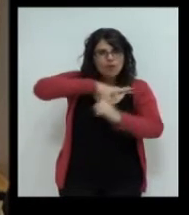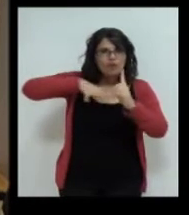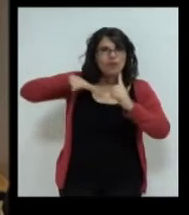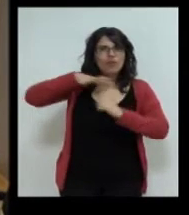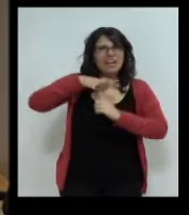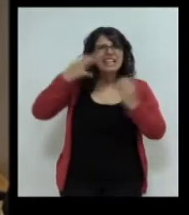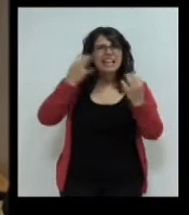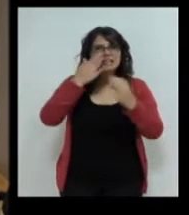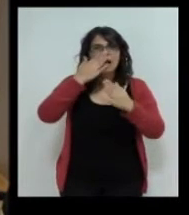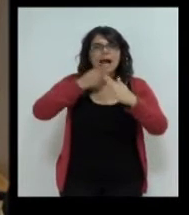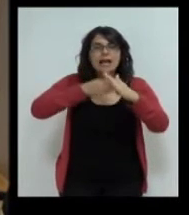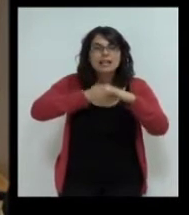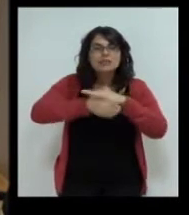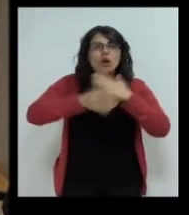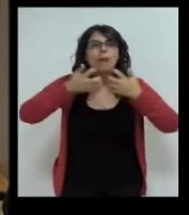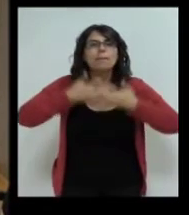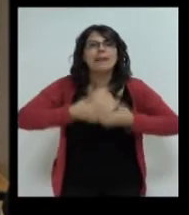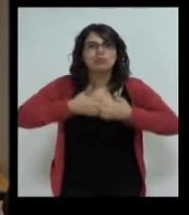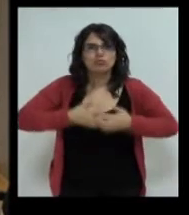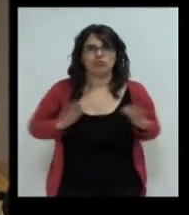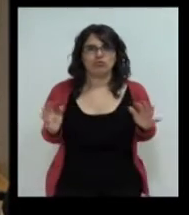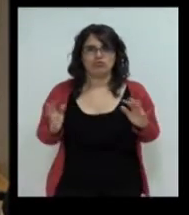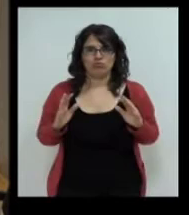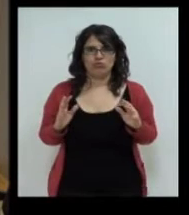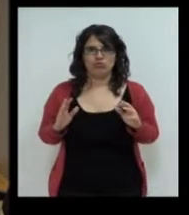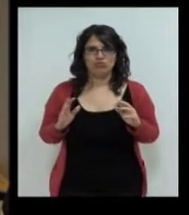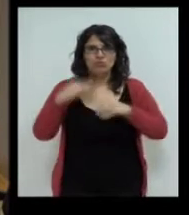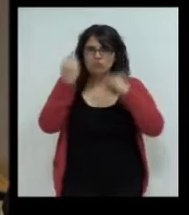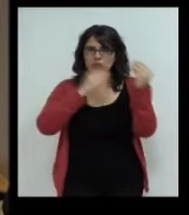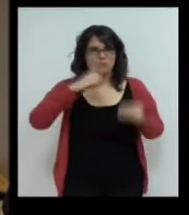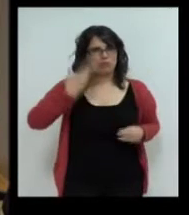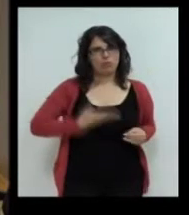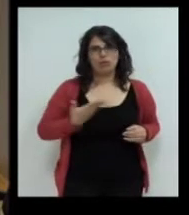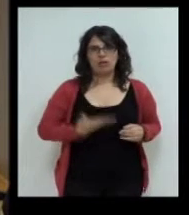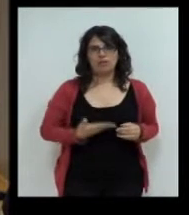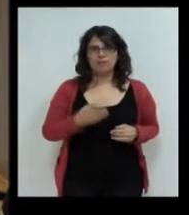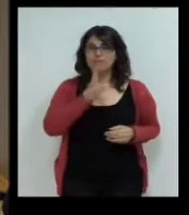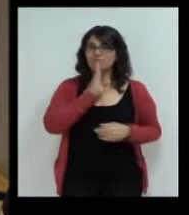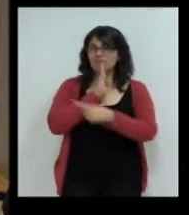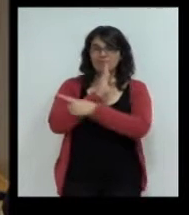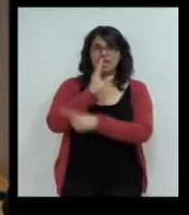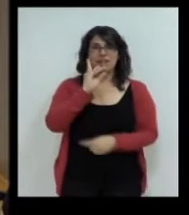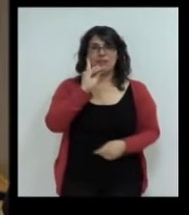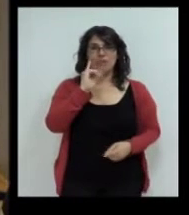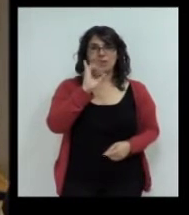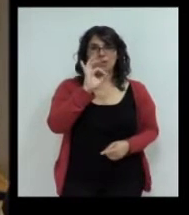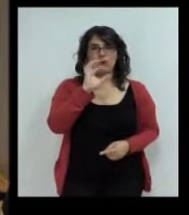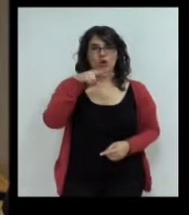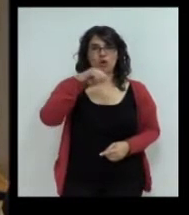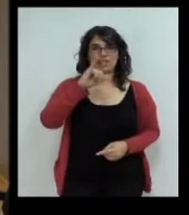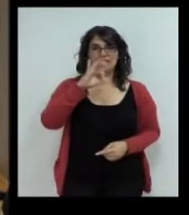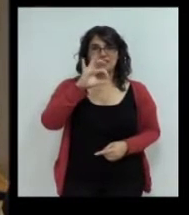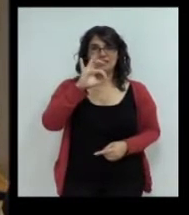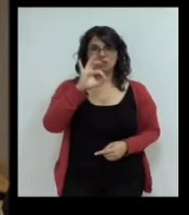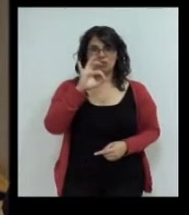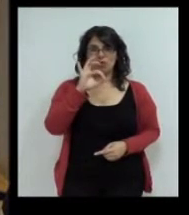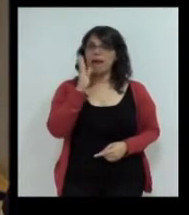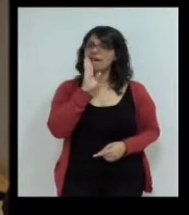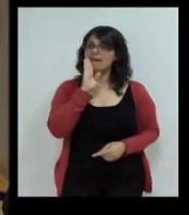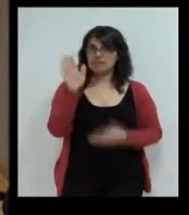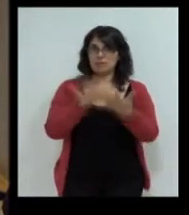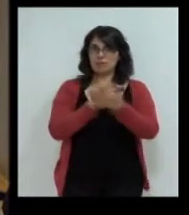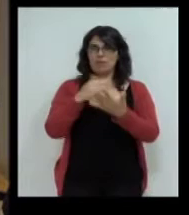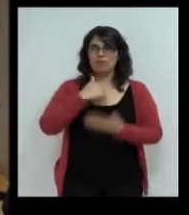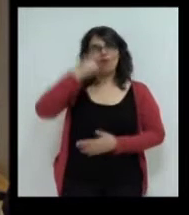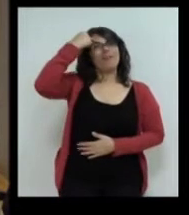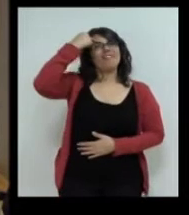acceso a los dispositivos. Yo creo que la clave está ahí y además, cuando estaba comentando Dionisio, me venía a la cabeza un tema muy curioso que a nosotros nos ha